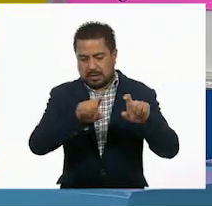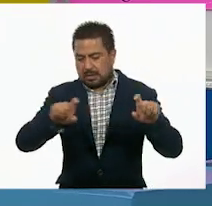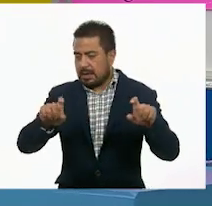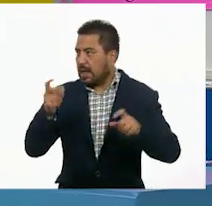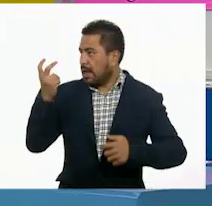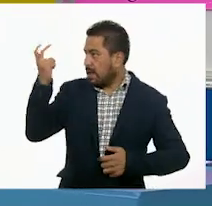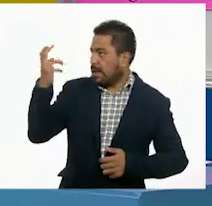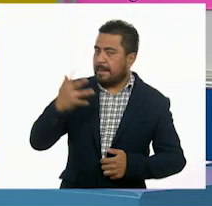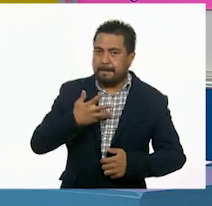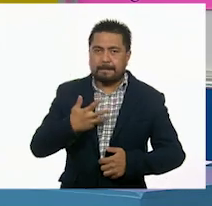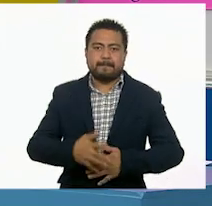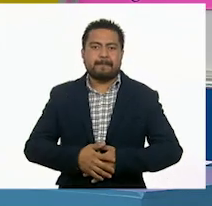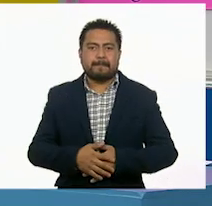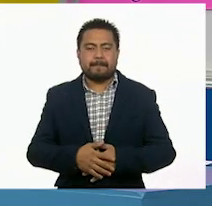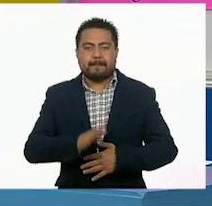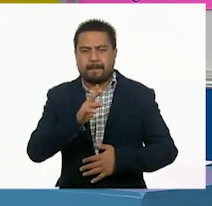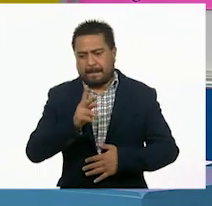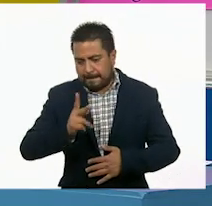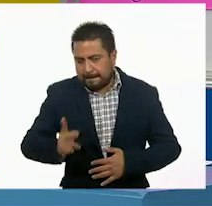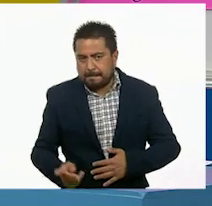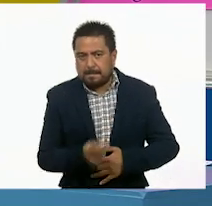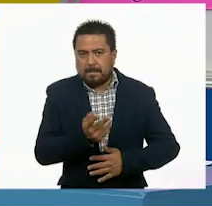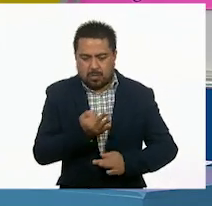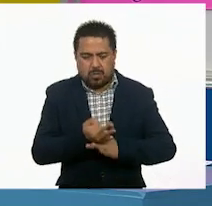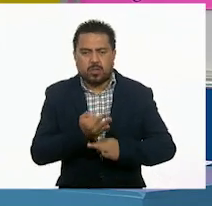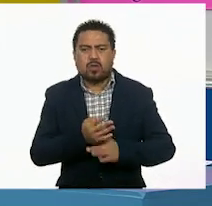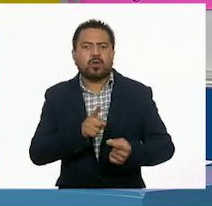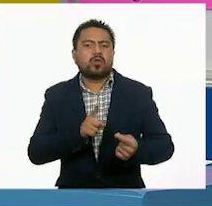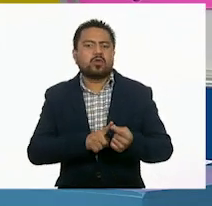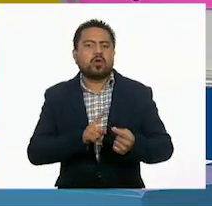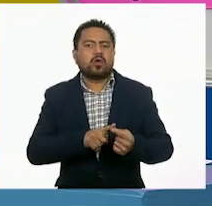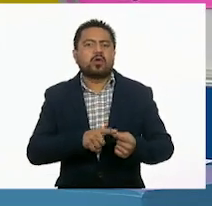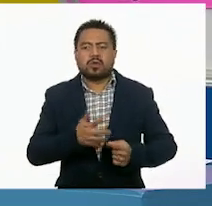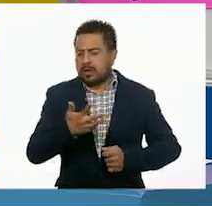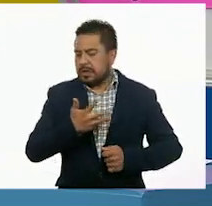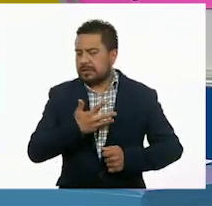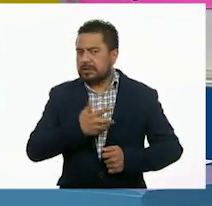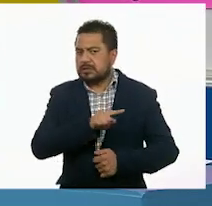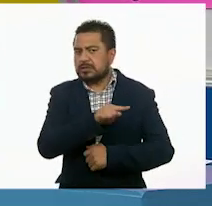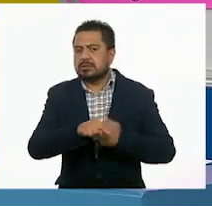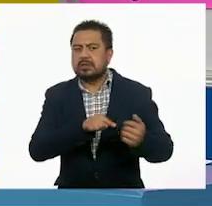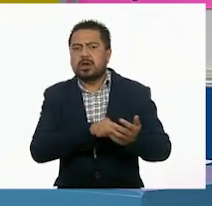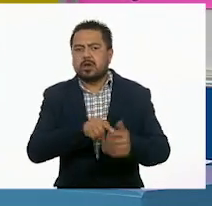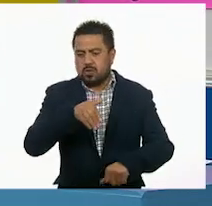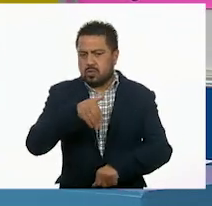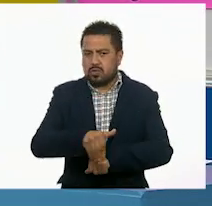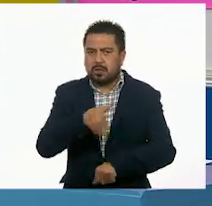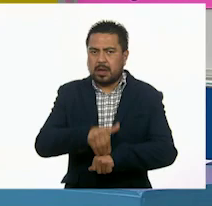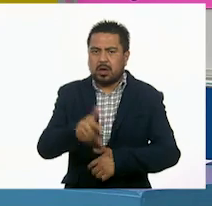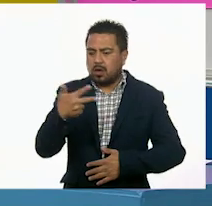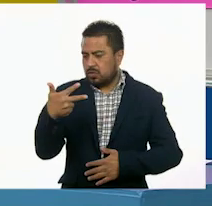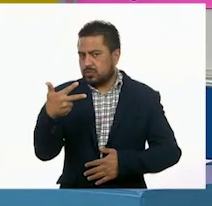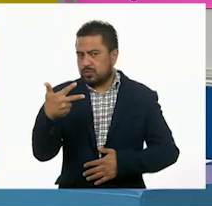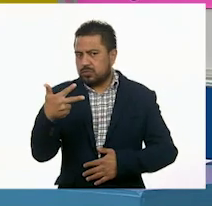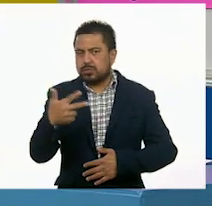ahí. Y la pregunta es, ¿dónde estaría ubicado el número 8?